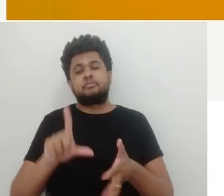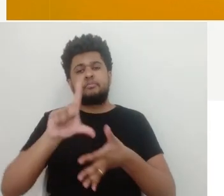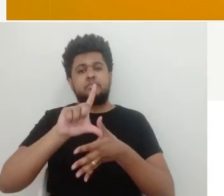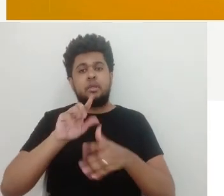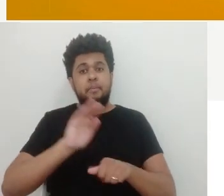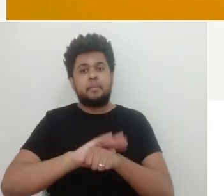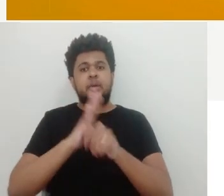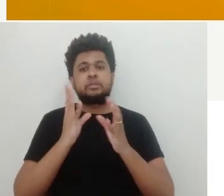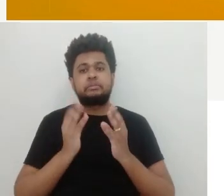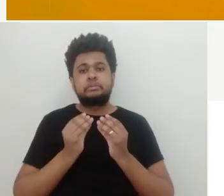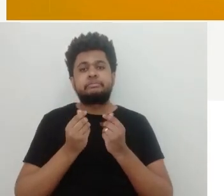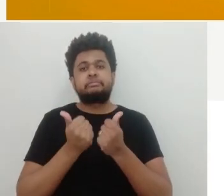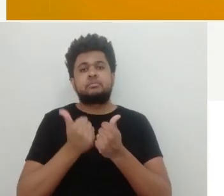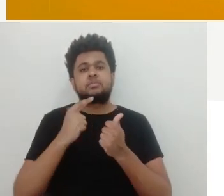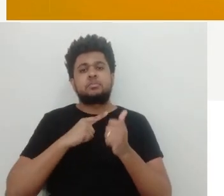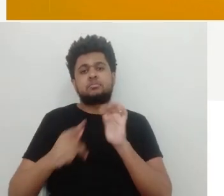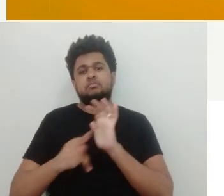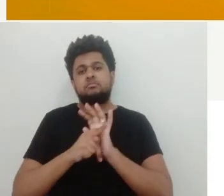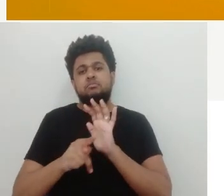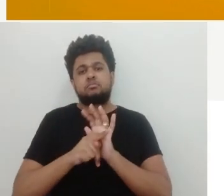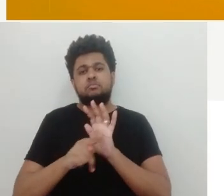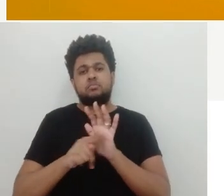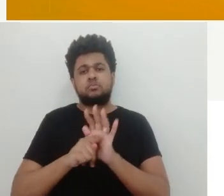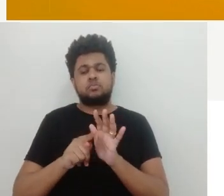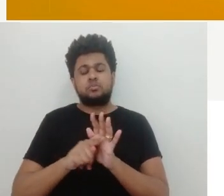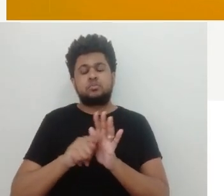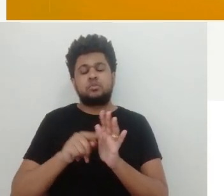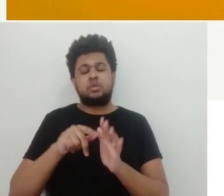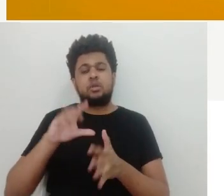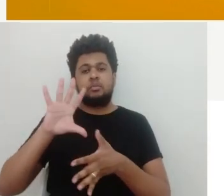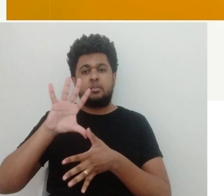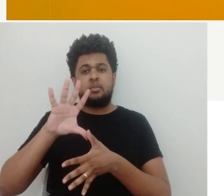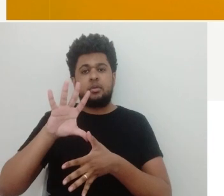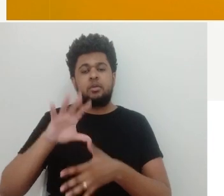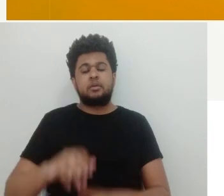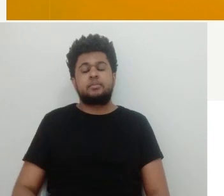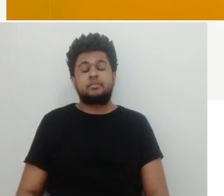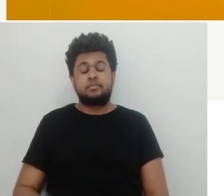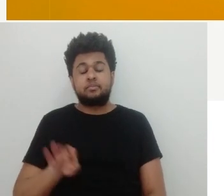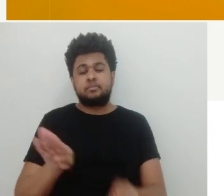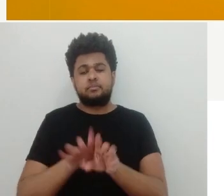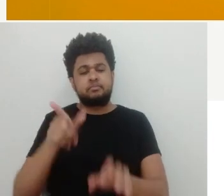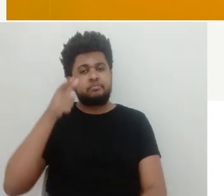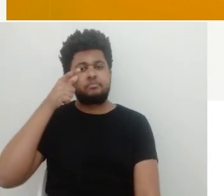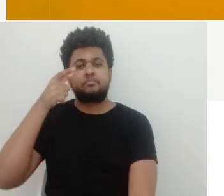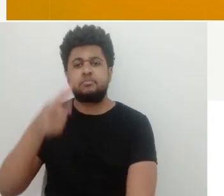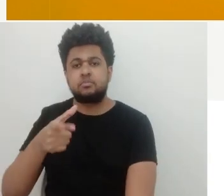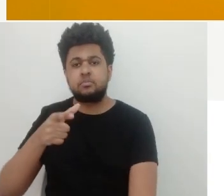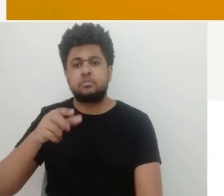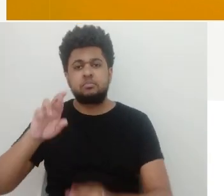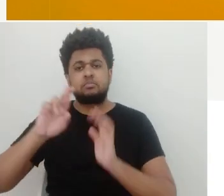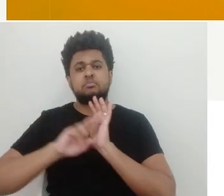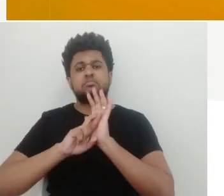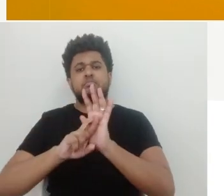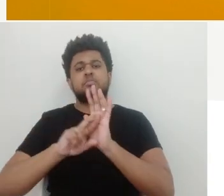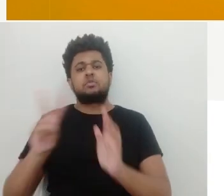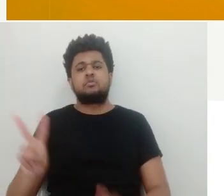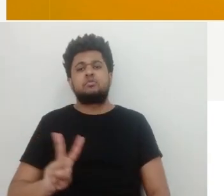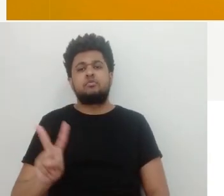interesa destacar es el valor de la creación de espacios desde América Latina, como fue desde los años 50